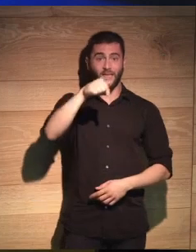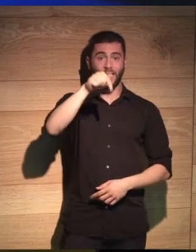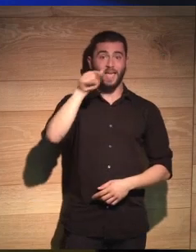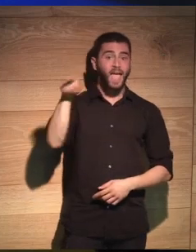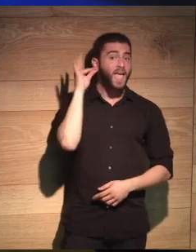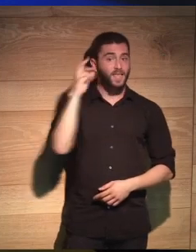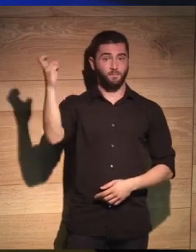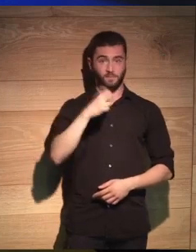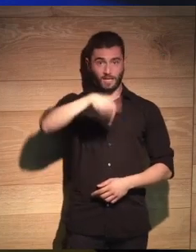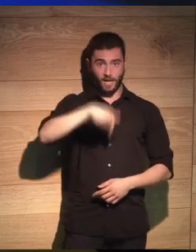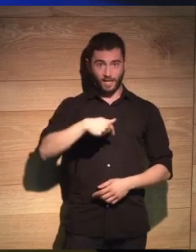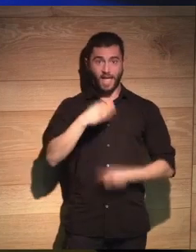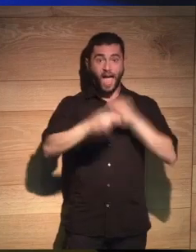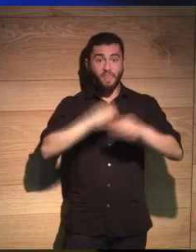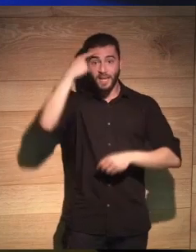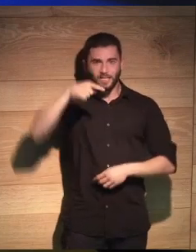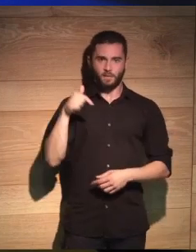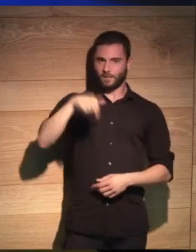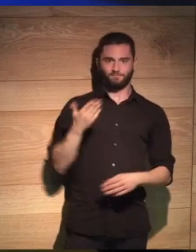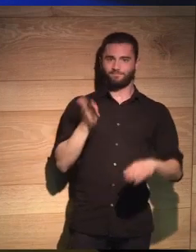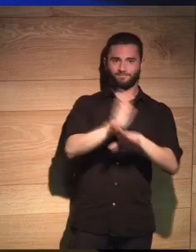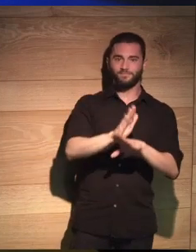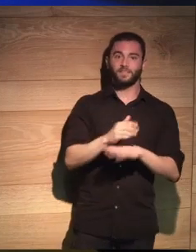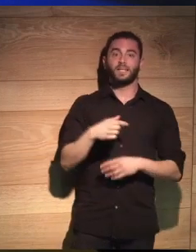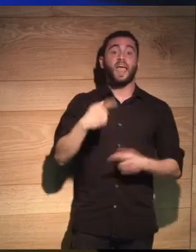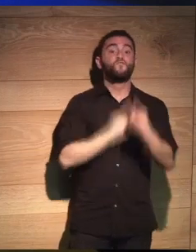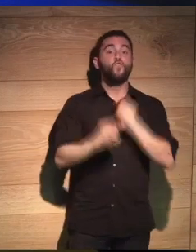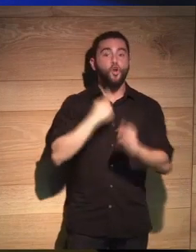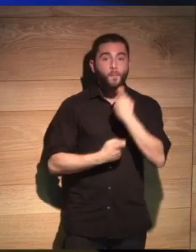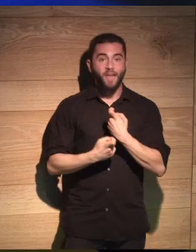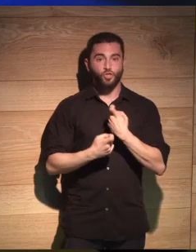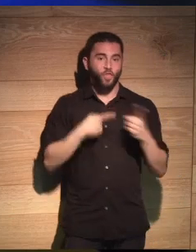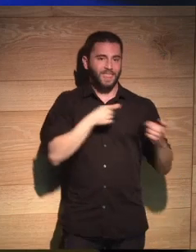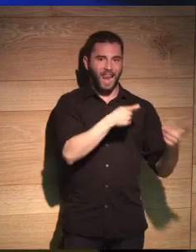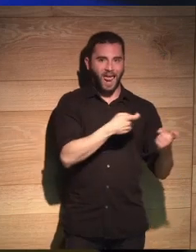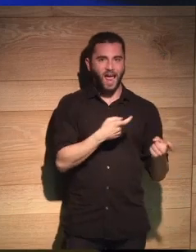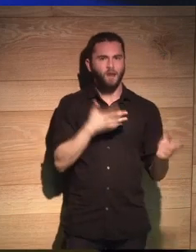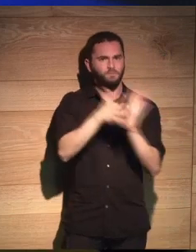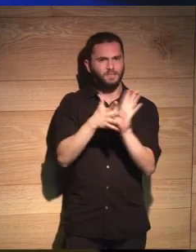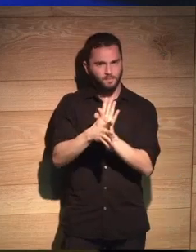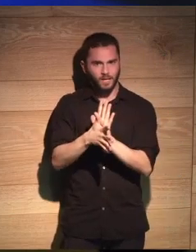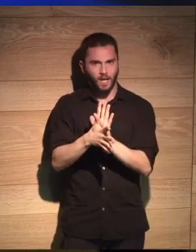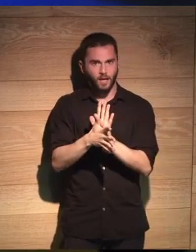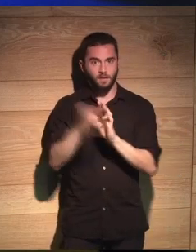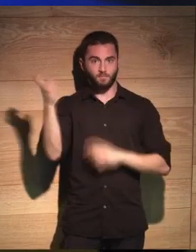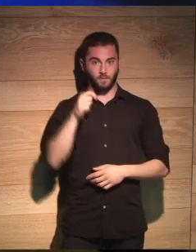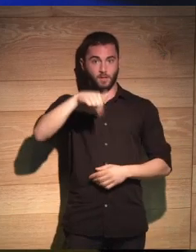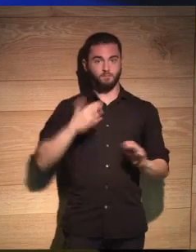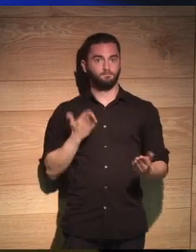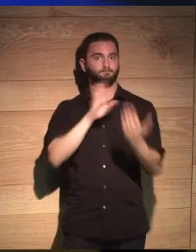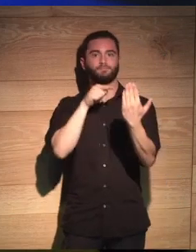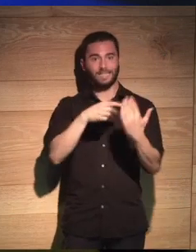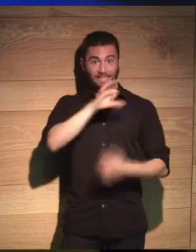hacer lo que sabe hacer, que es la información que se tiene que contar de la guerra. Y se encuentra aquí con este